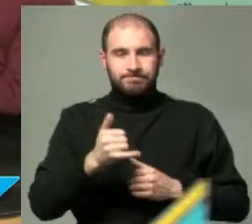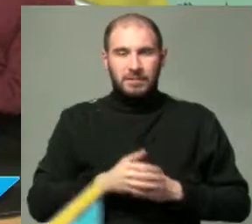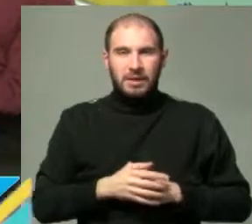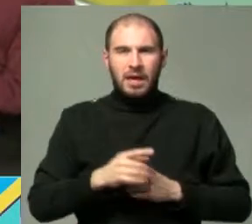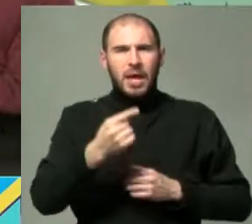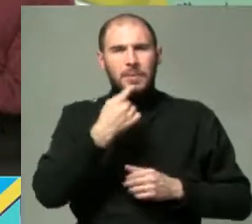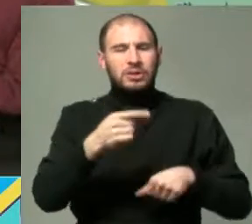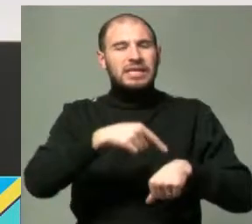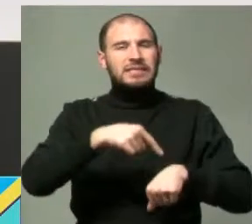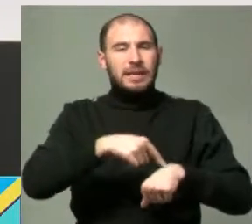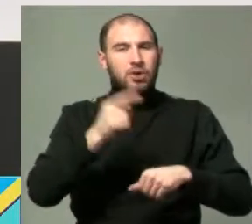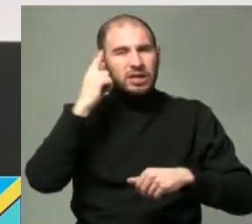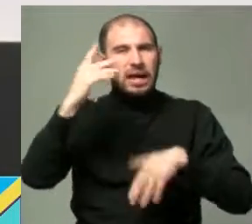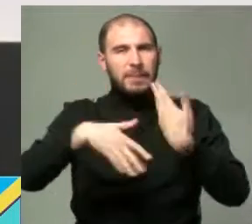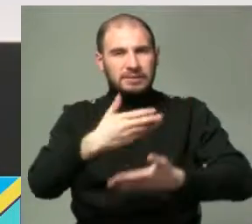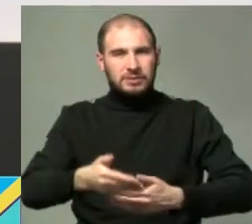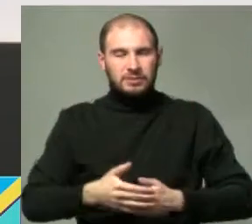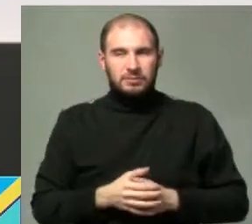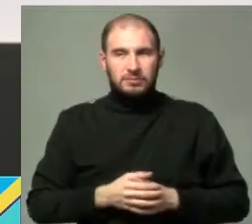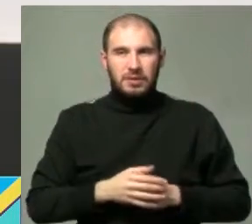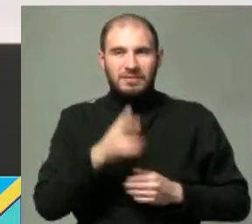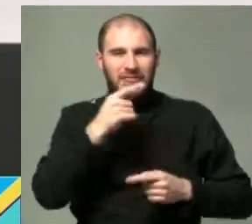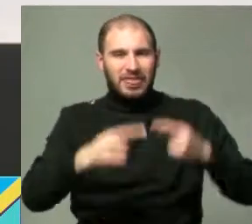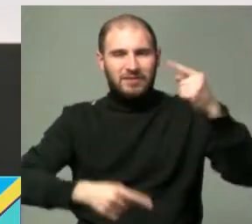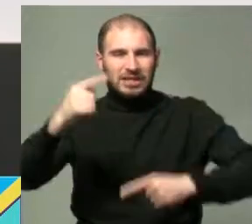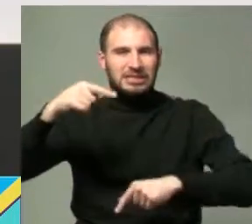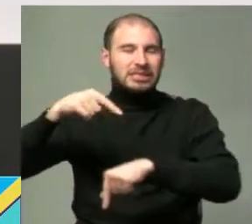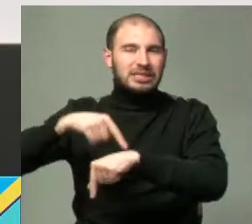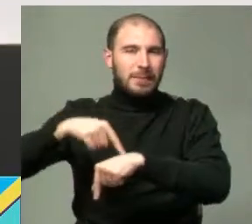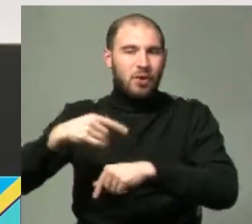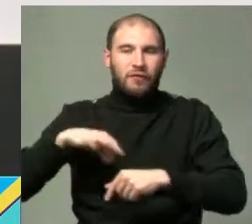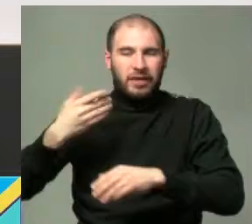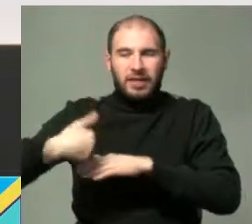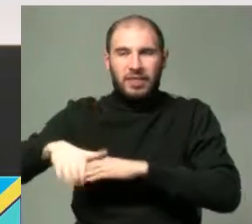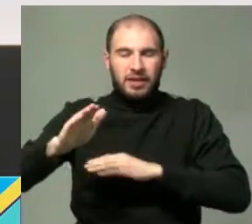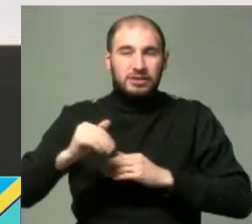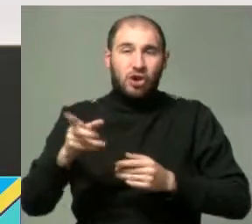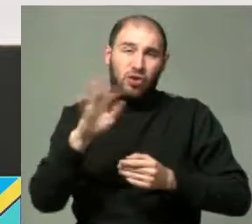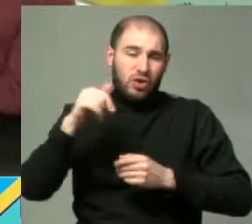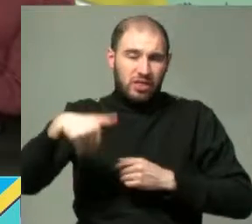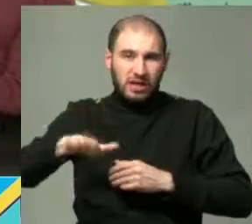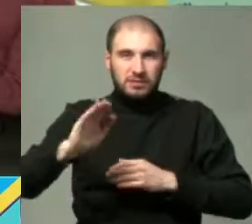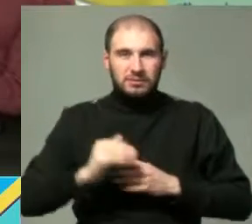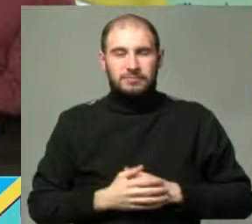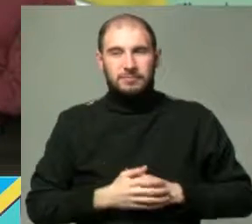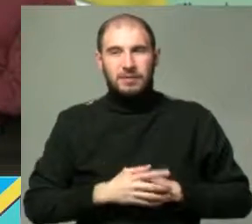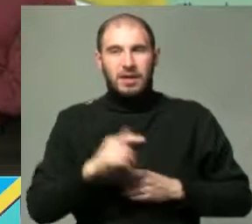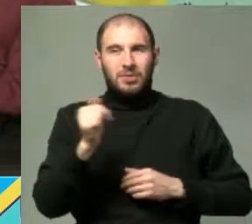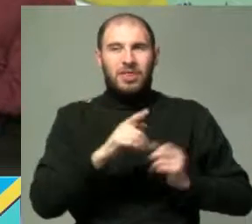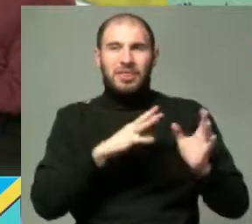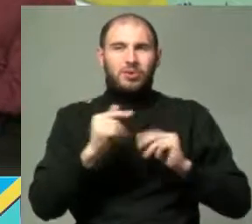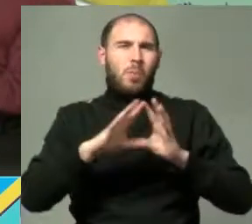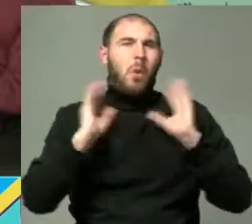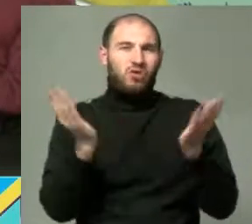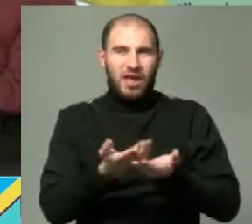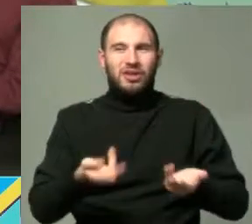si los tiempos de formación no condicen con los tiempos de la vida, del día a día. Bueno, te has metido en una discusión universal